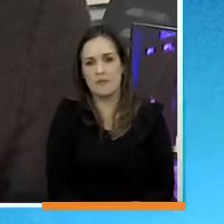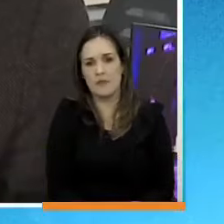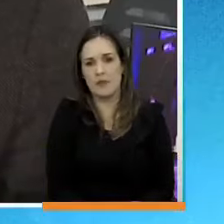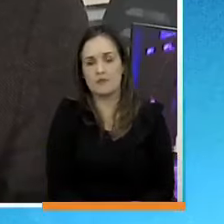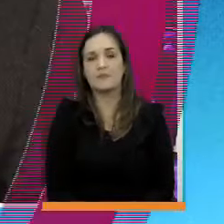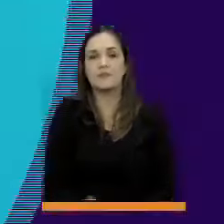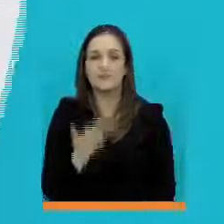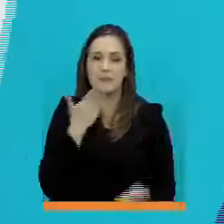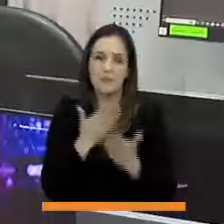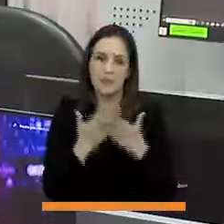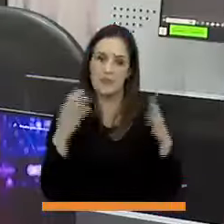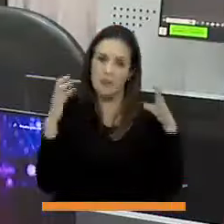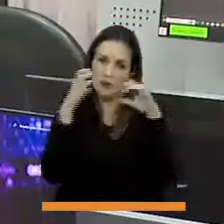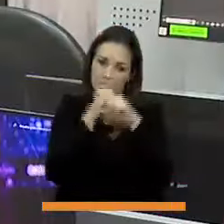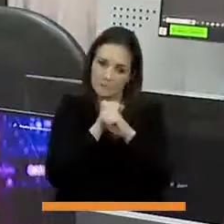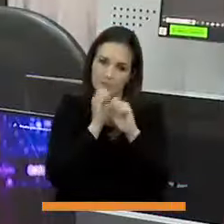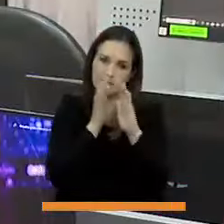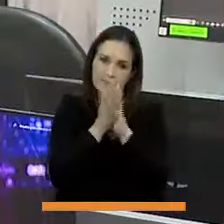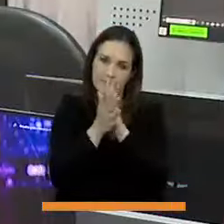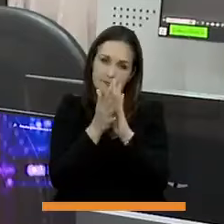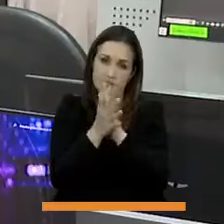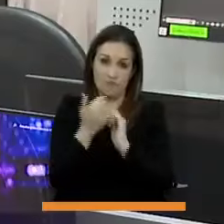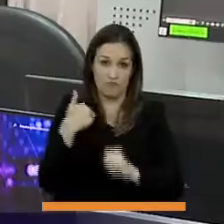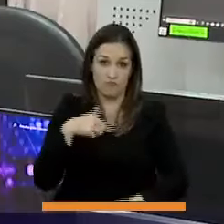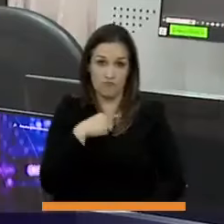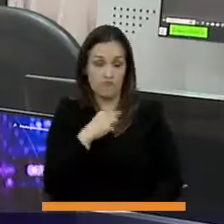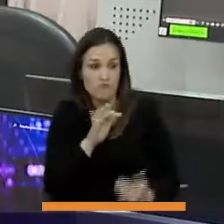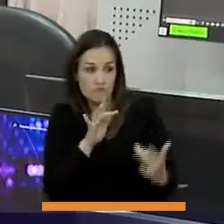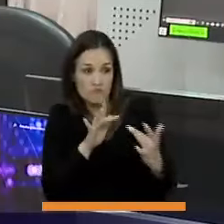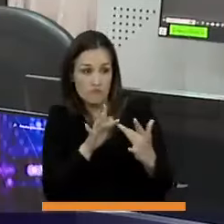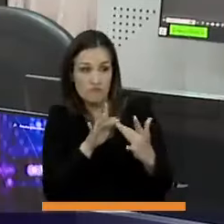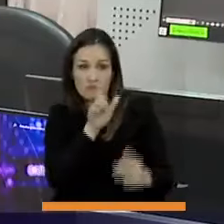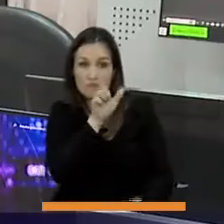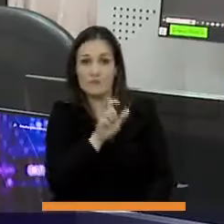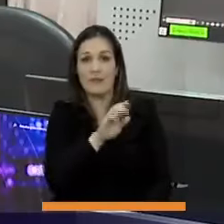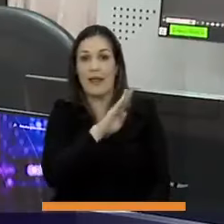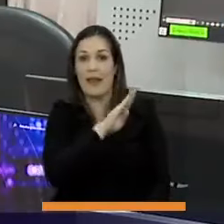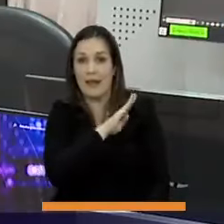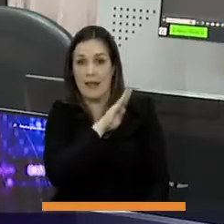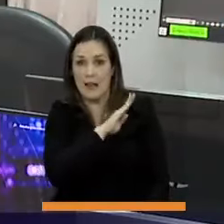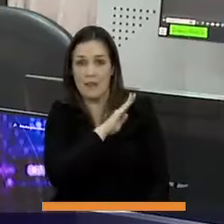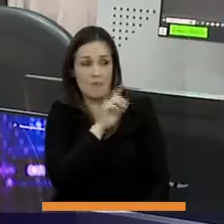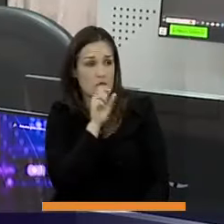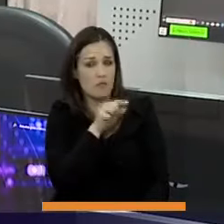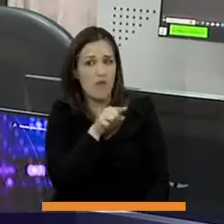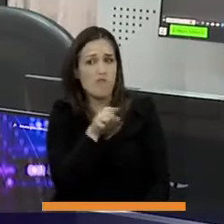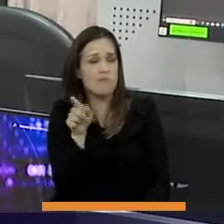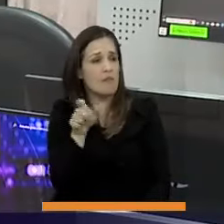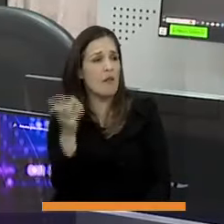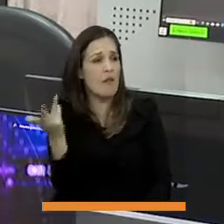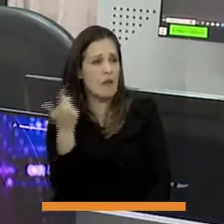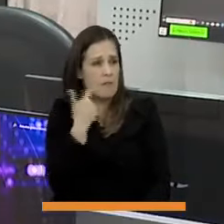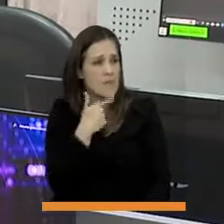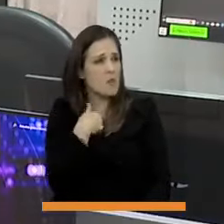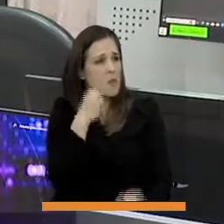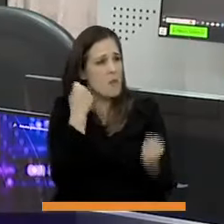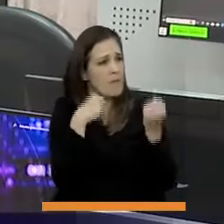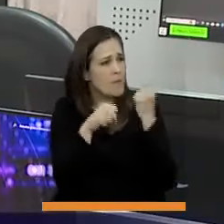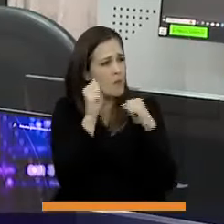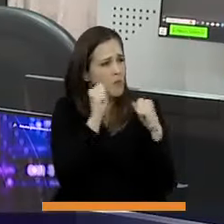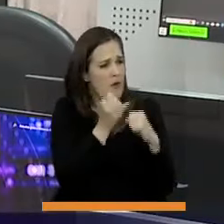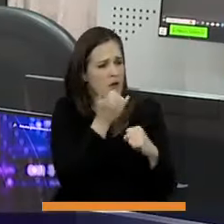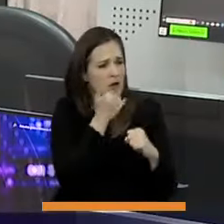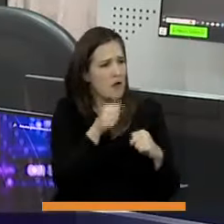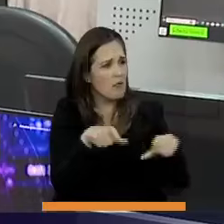Buenas noches, pues RTVS Noticias consultó al alcalde de este municipio sobre las preocupaciones de la población sobre